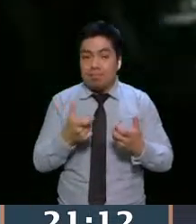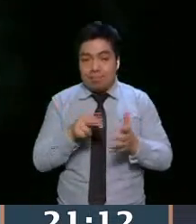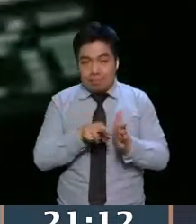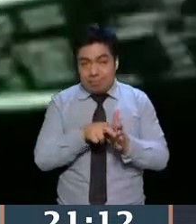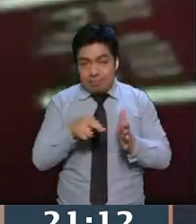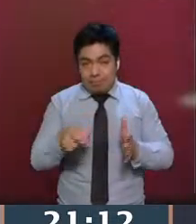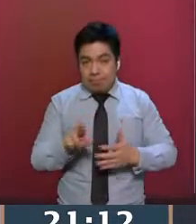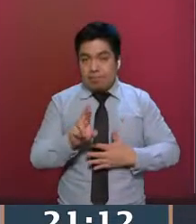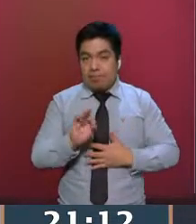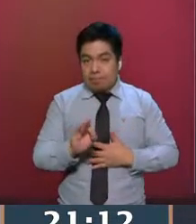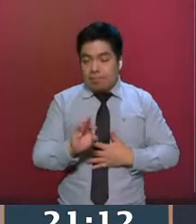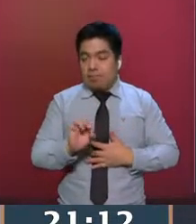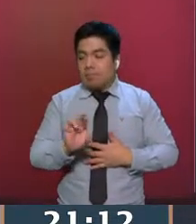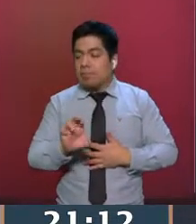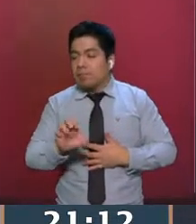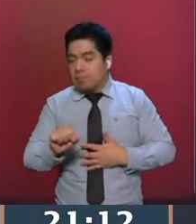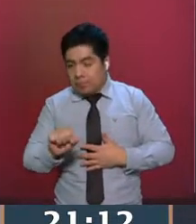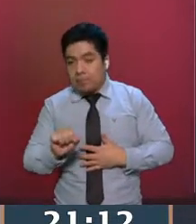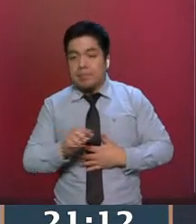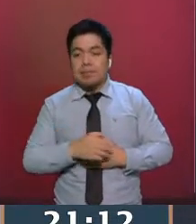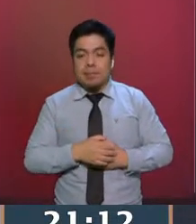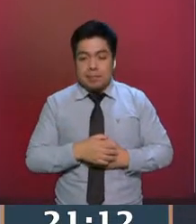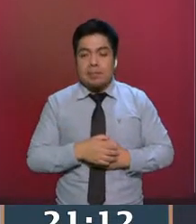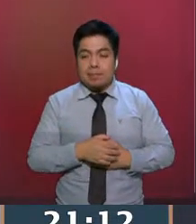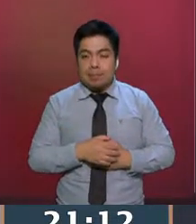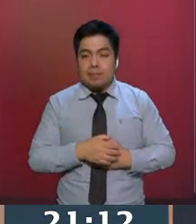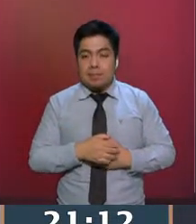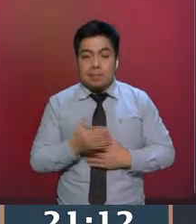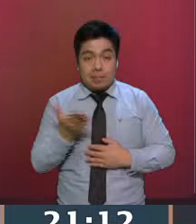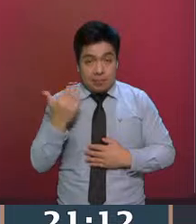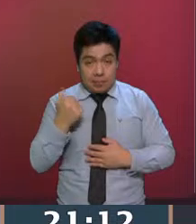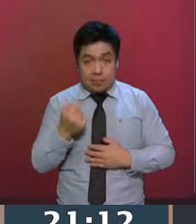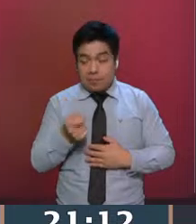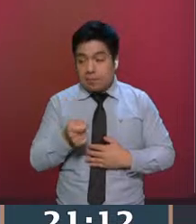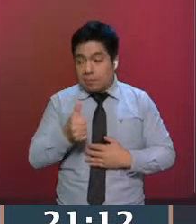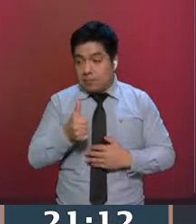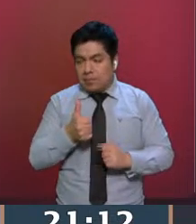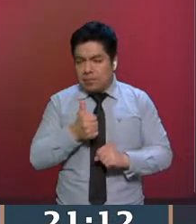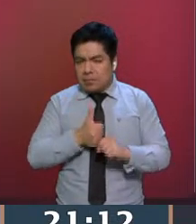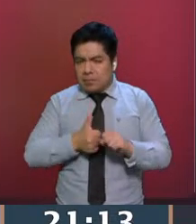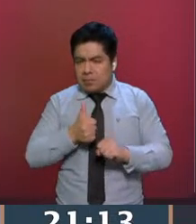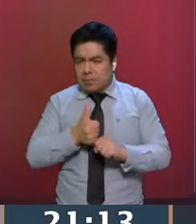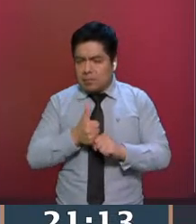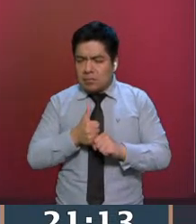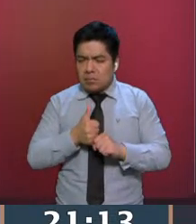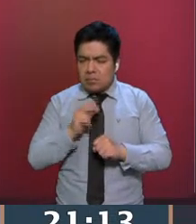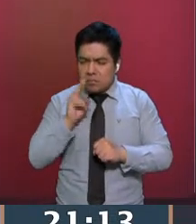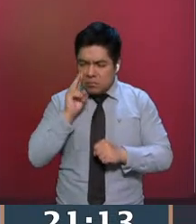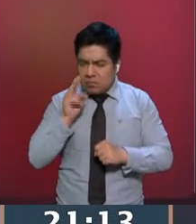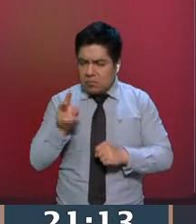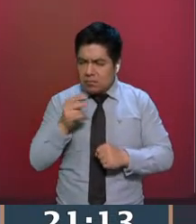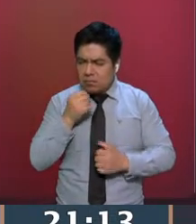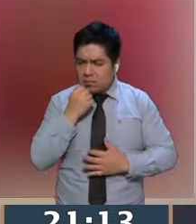Forbes. Desde el primer año me llamó la atención,